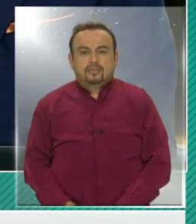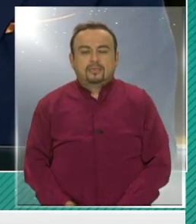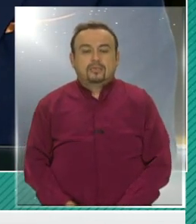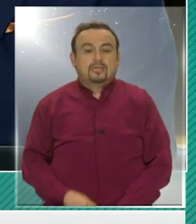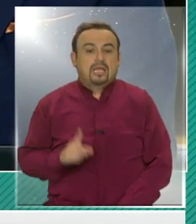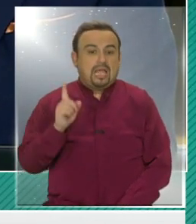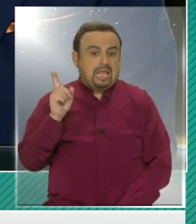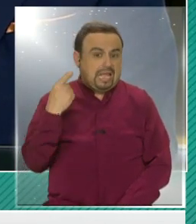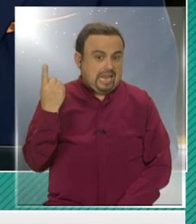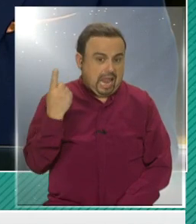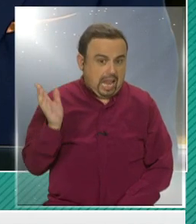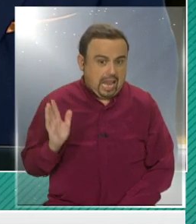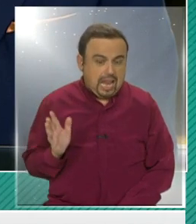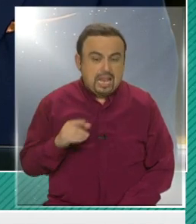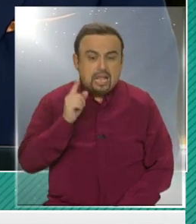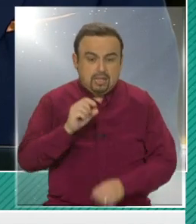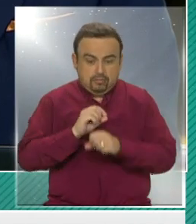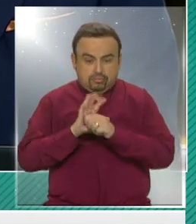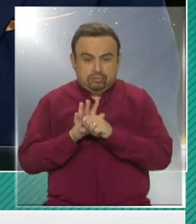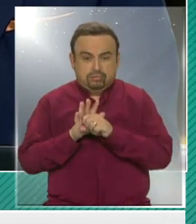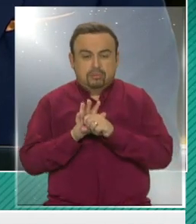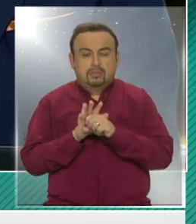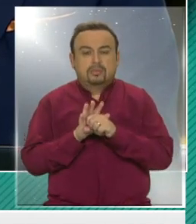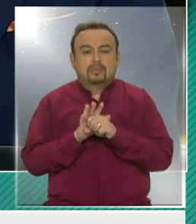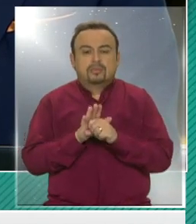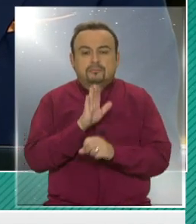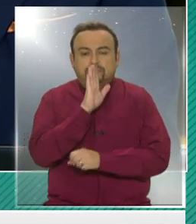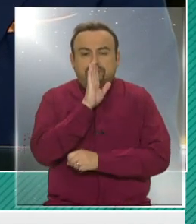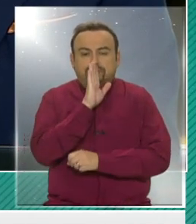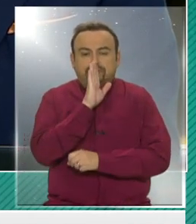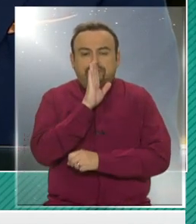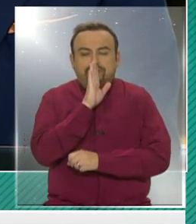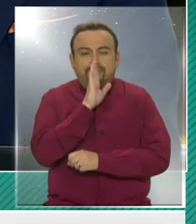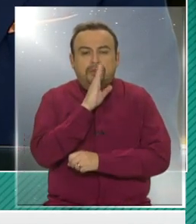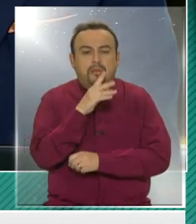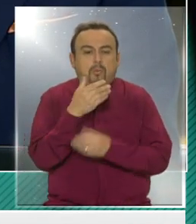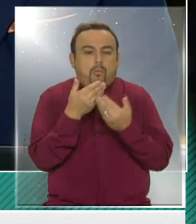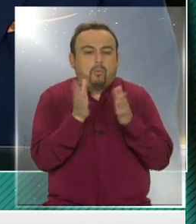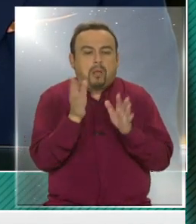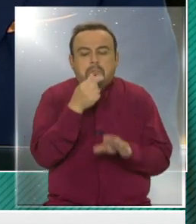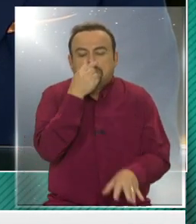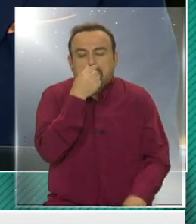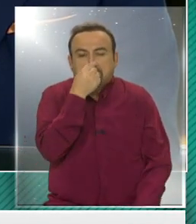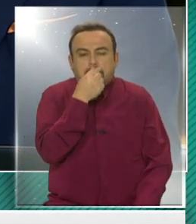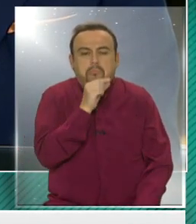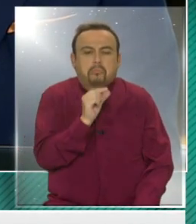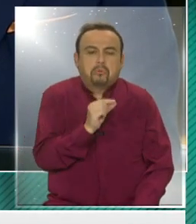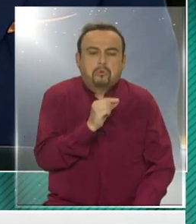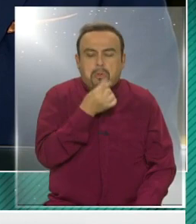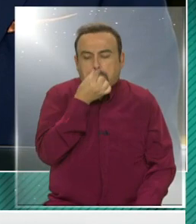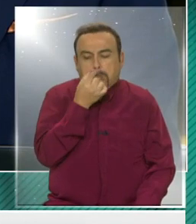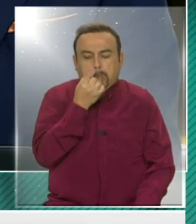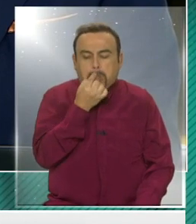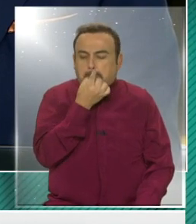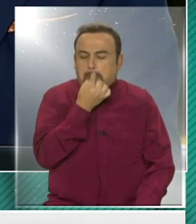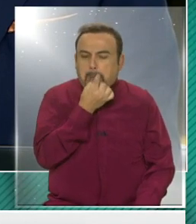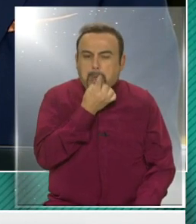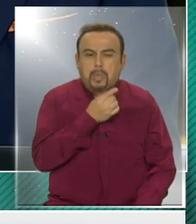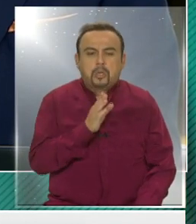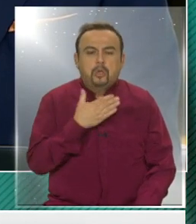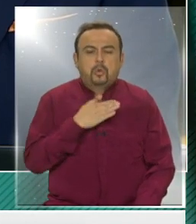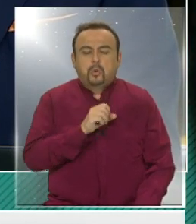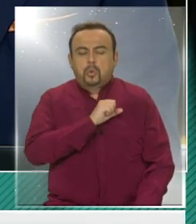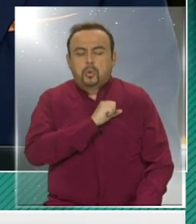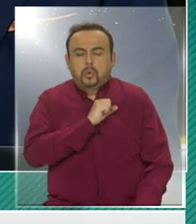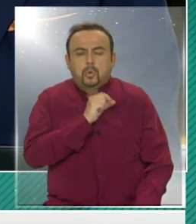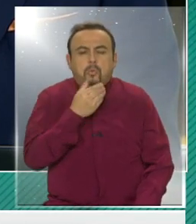en general el coronavirus para saviolita el niño puede pasar como cualquier resfrío un poquito de moco un poquito de todo